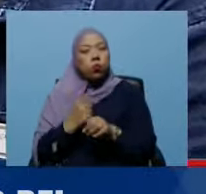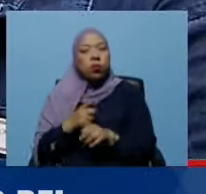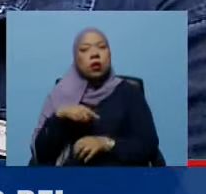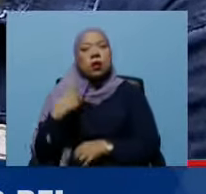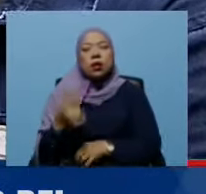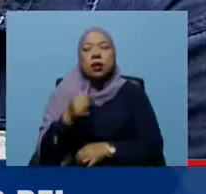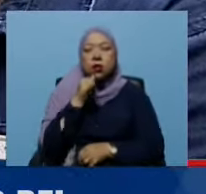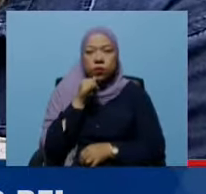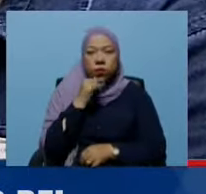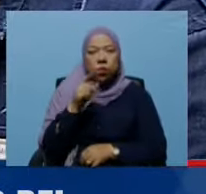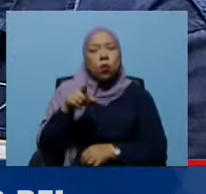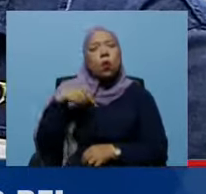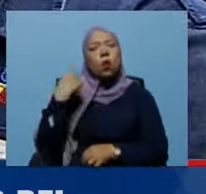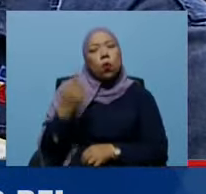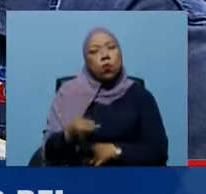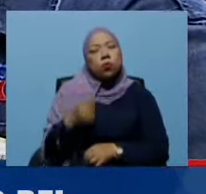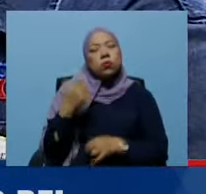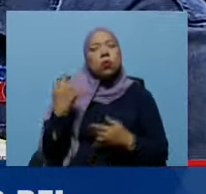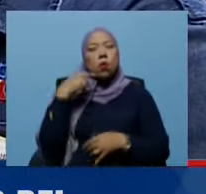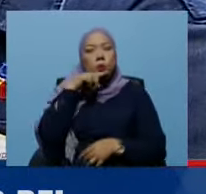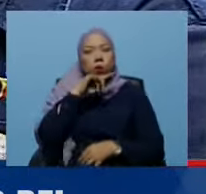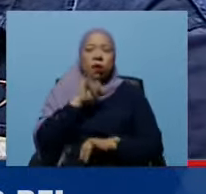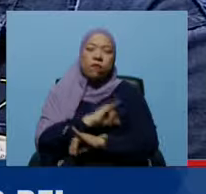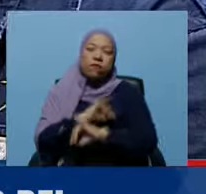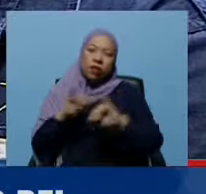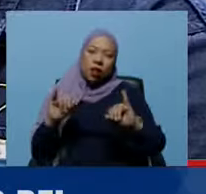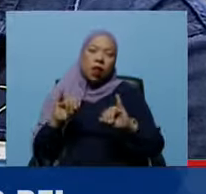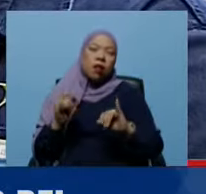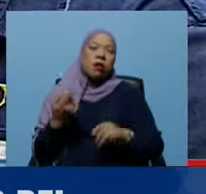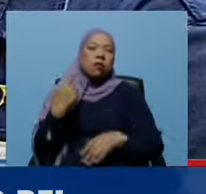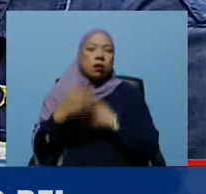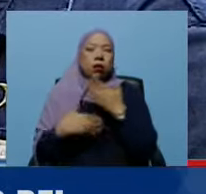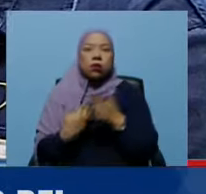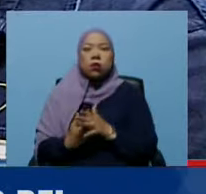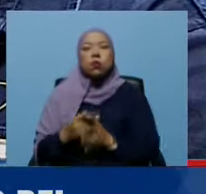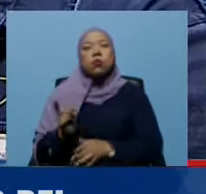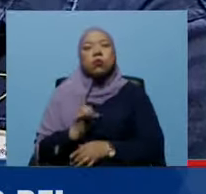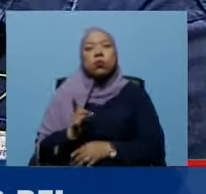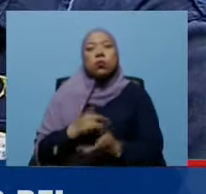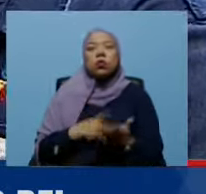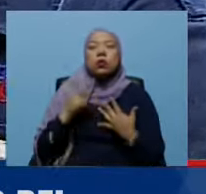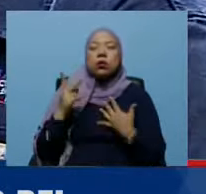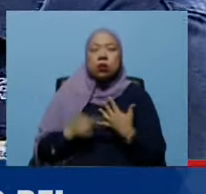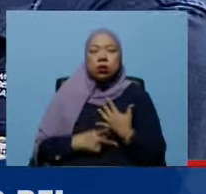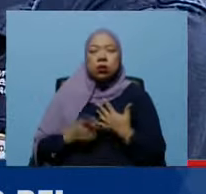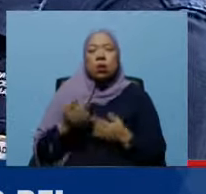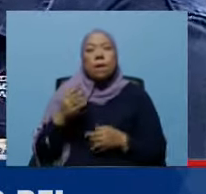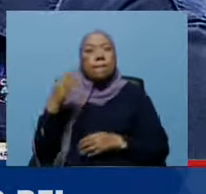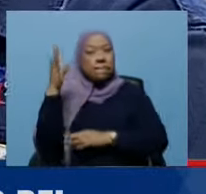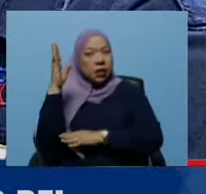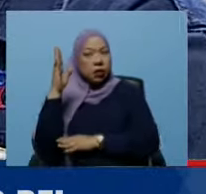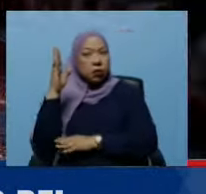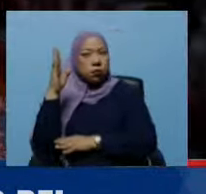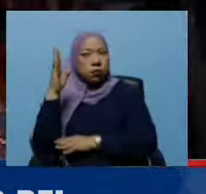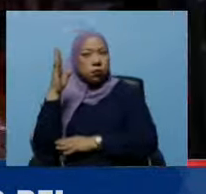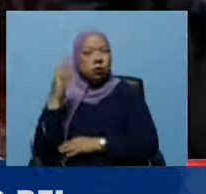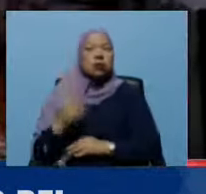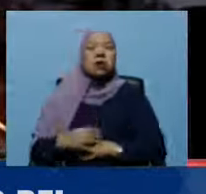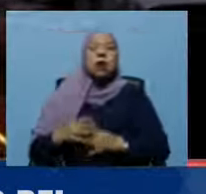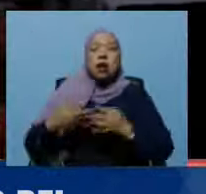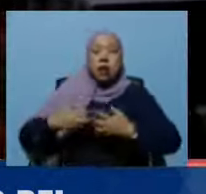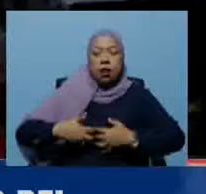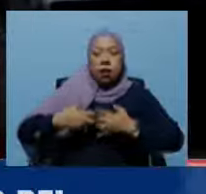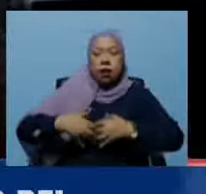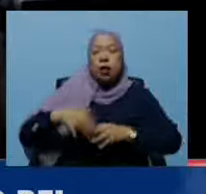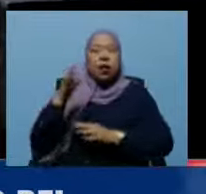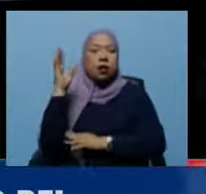plantas que el próximo octubre, a finales de octubre, vamos a reactivar planta acería de Barquisimeto, planta acería de Lara, que